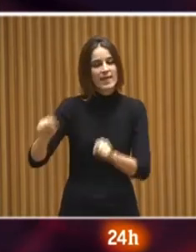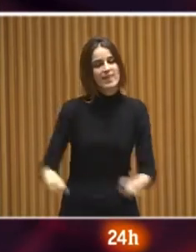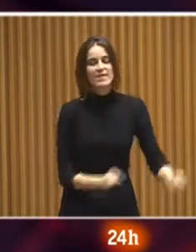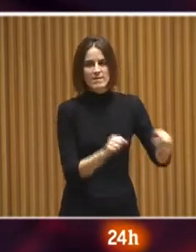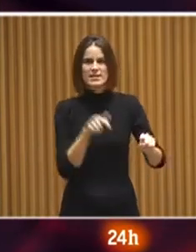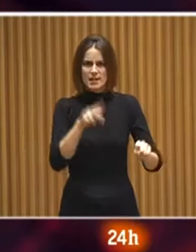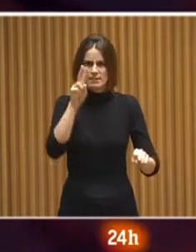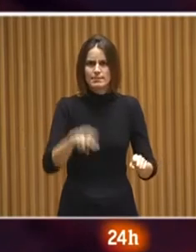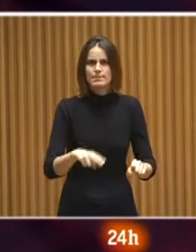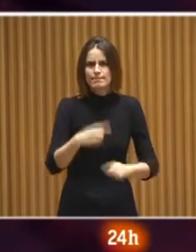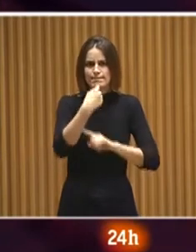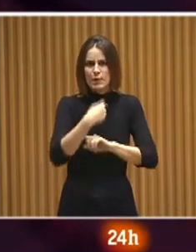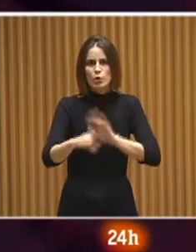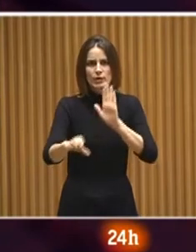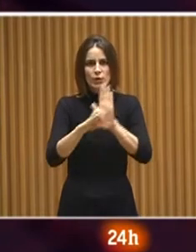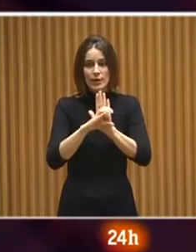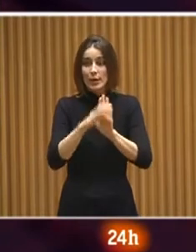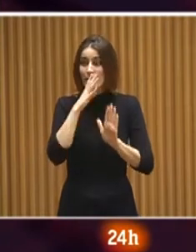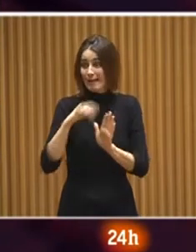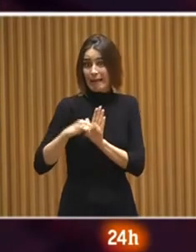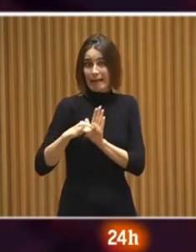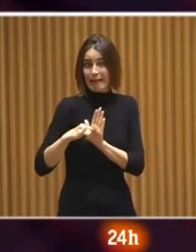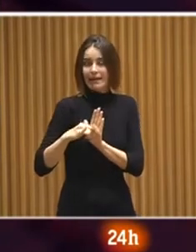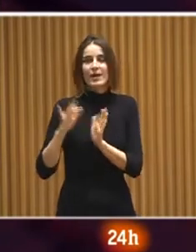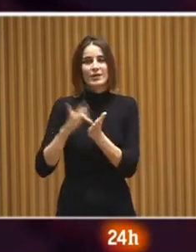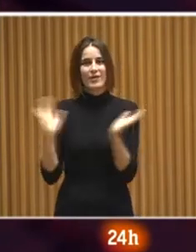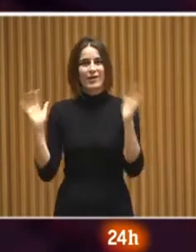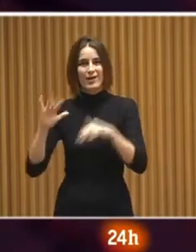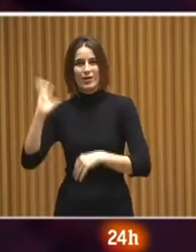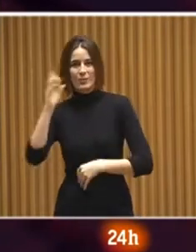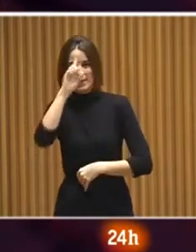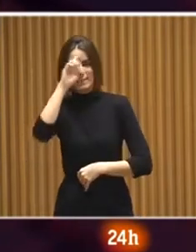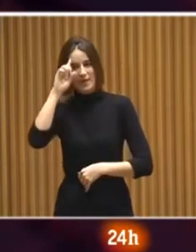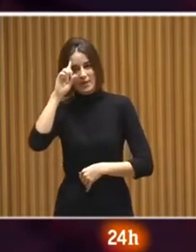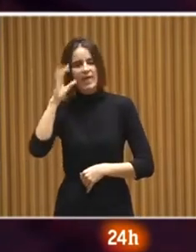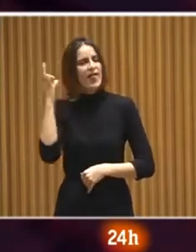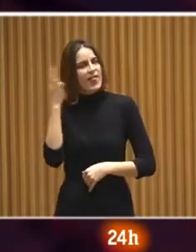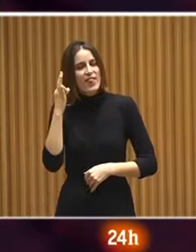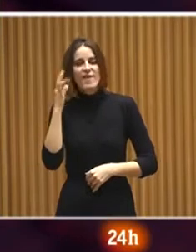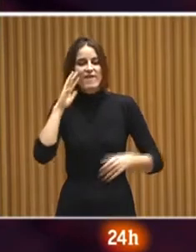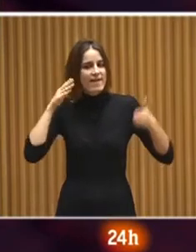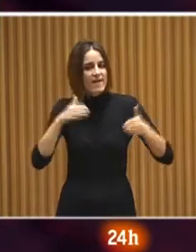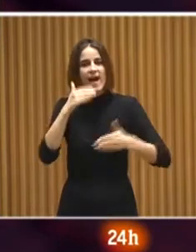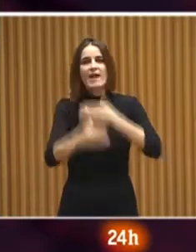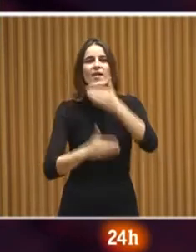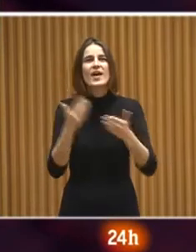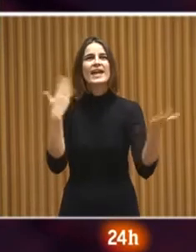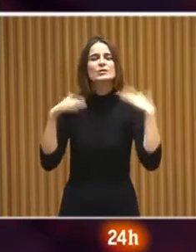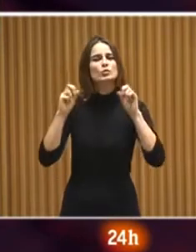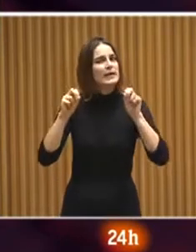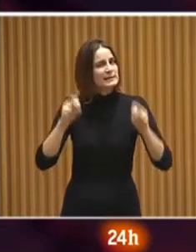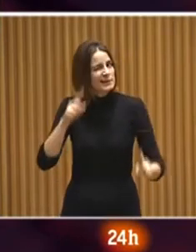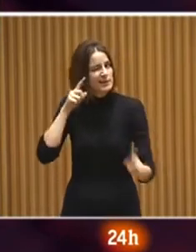aquí, es ineludible avanzar sin excusas en la lucha contra el cambio climático. El programa de futuro va más allá de